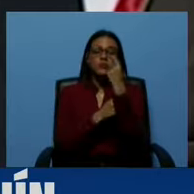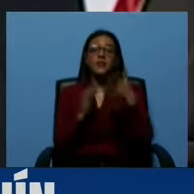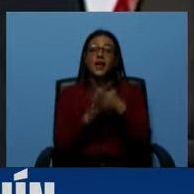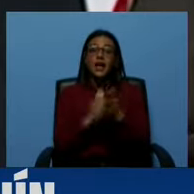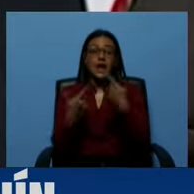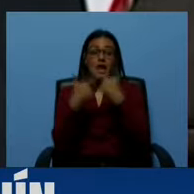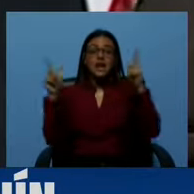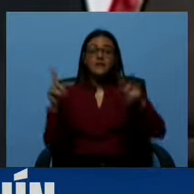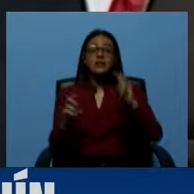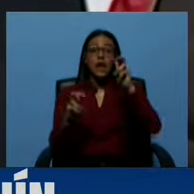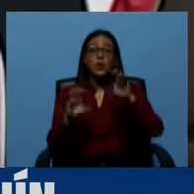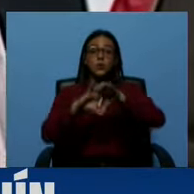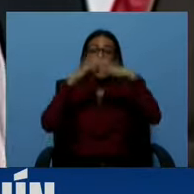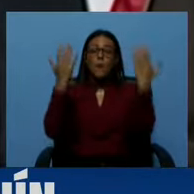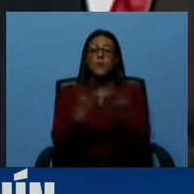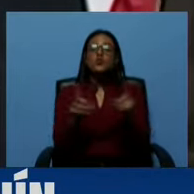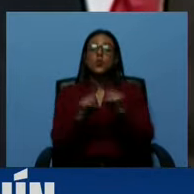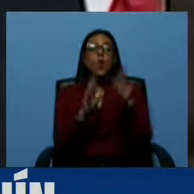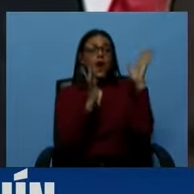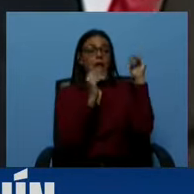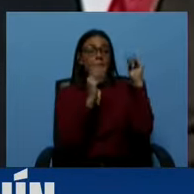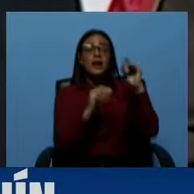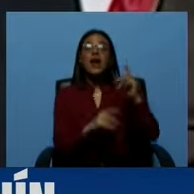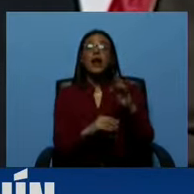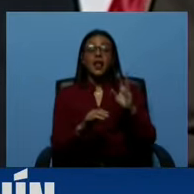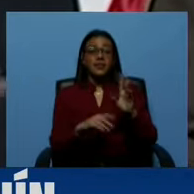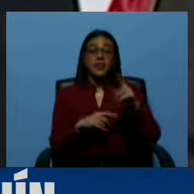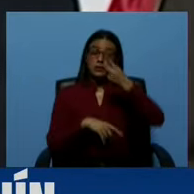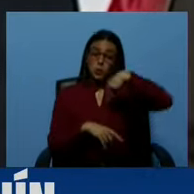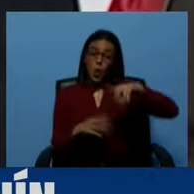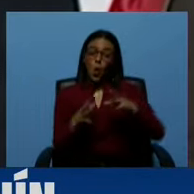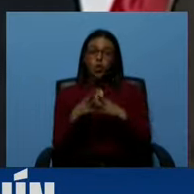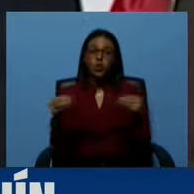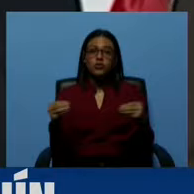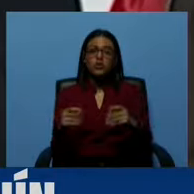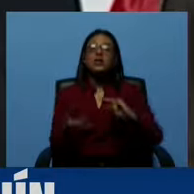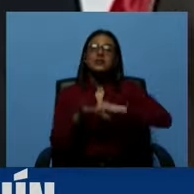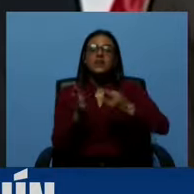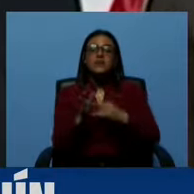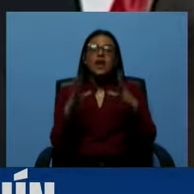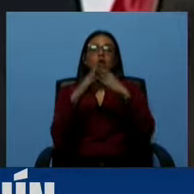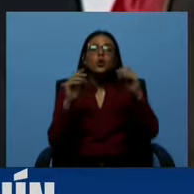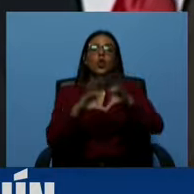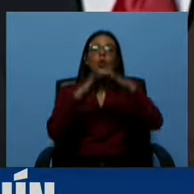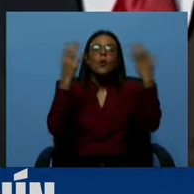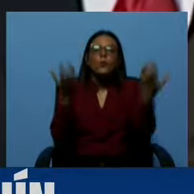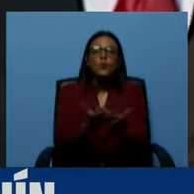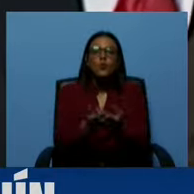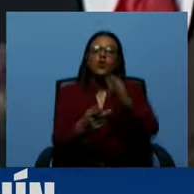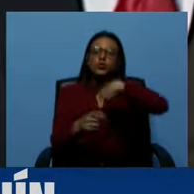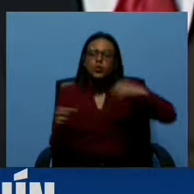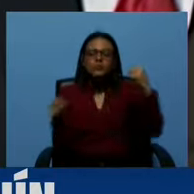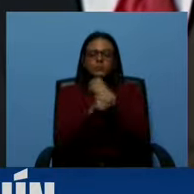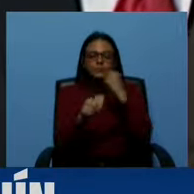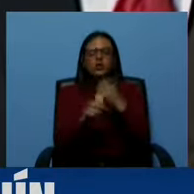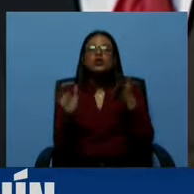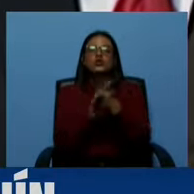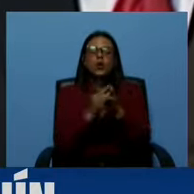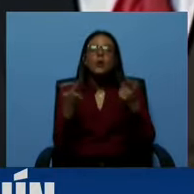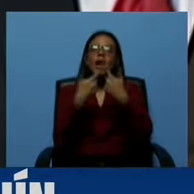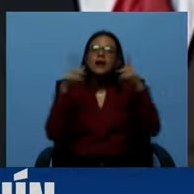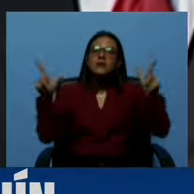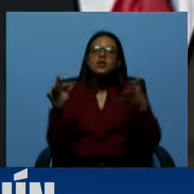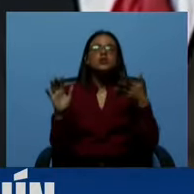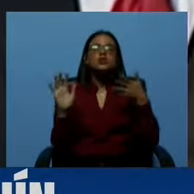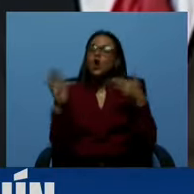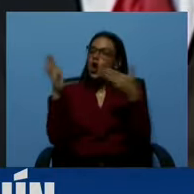del nuevo mundo era la esperanza del universo. Hablaba en términos de la unión de los pueblos del mundo, por la libertad contra los imperialismos,